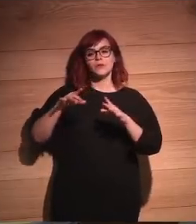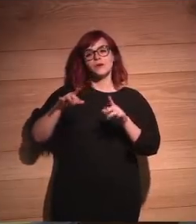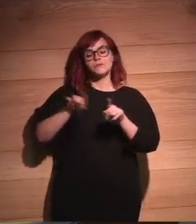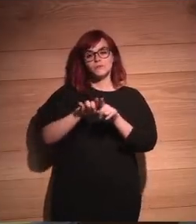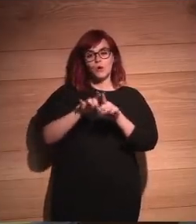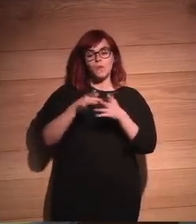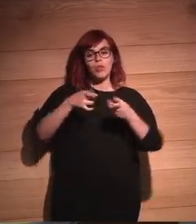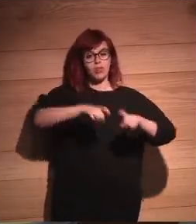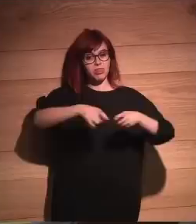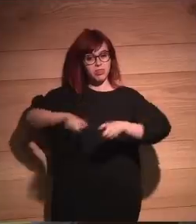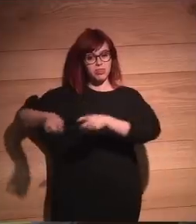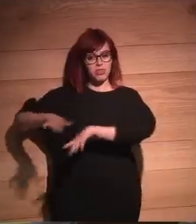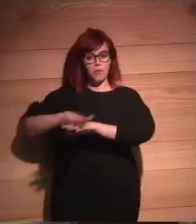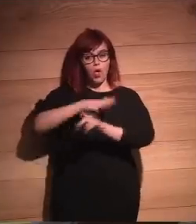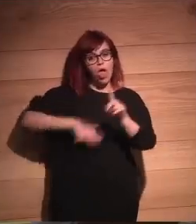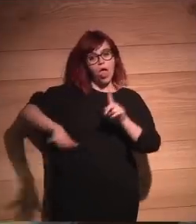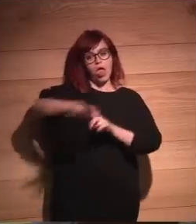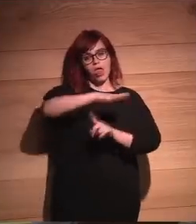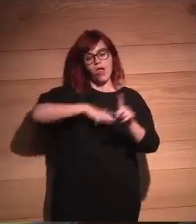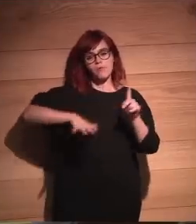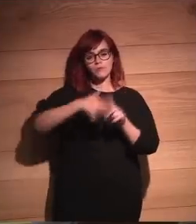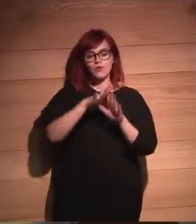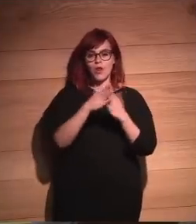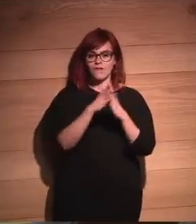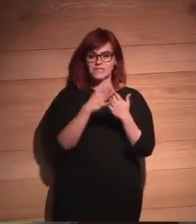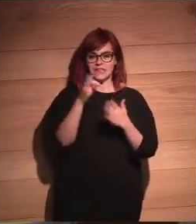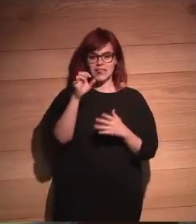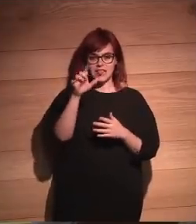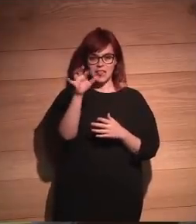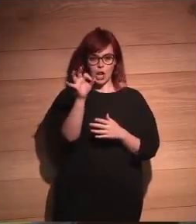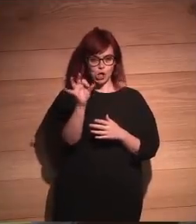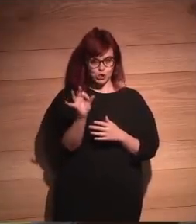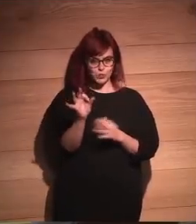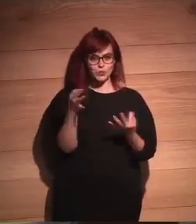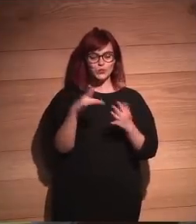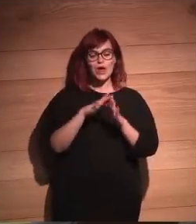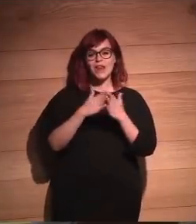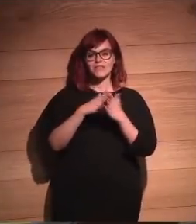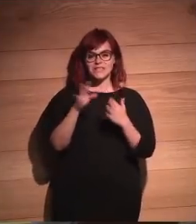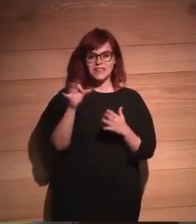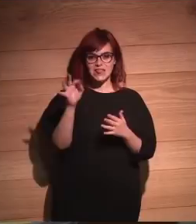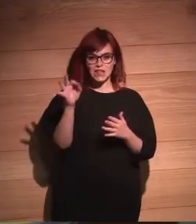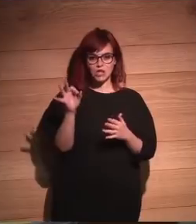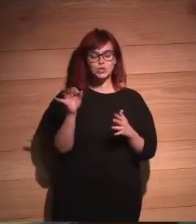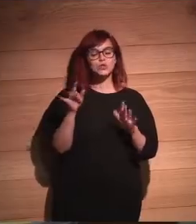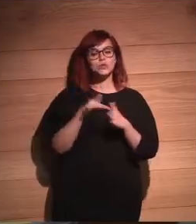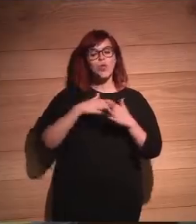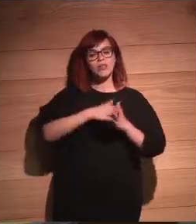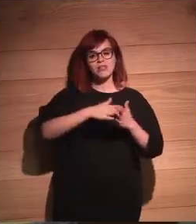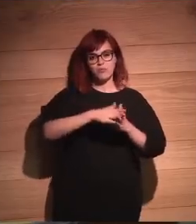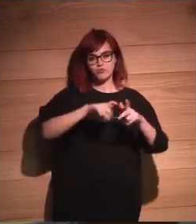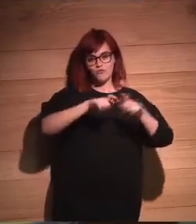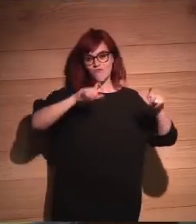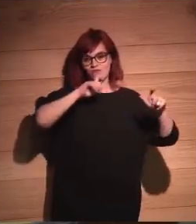de encuentros que estamos haciendo alrededor de la revista Telos. La revista Telos, que editamos desde